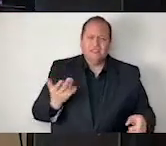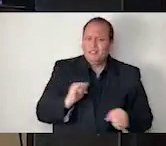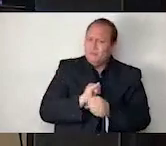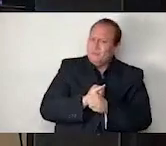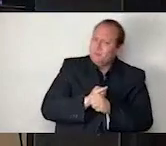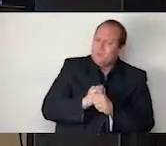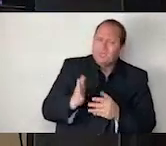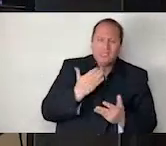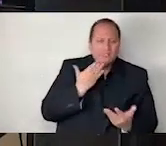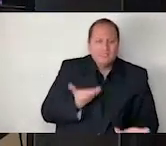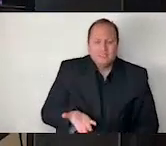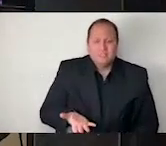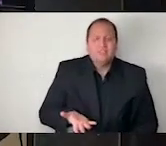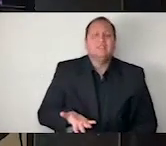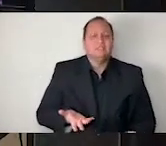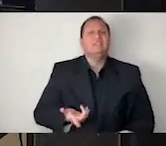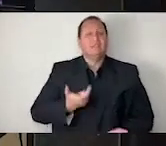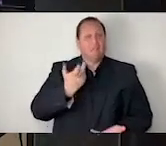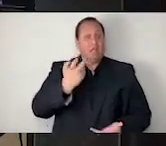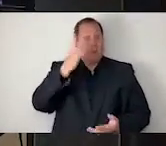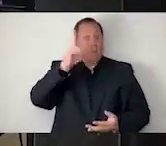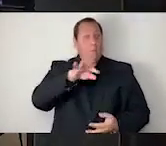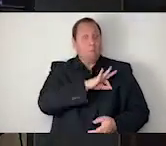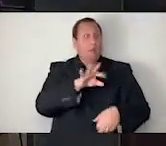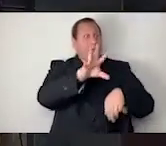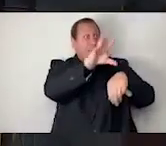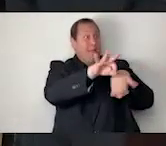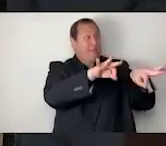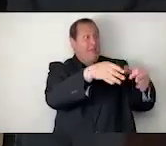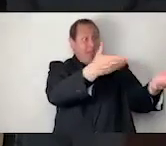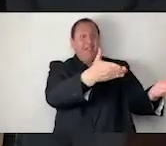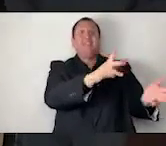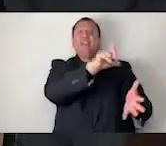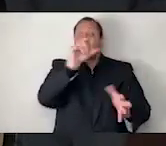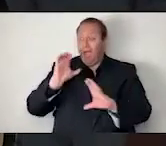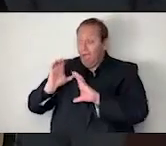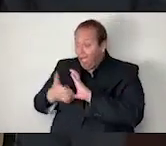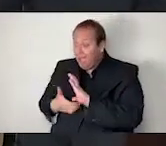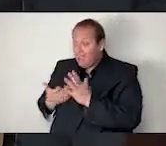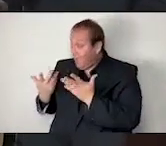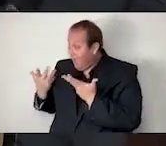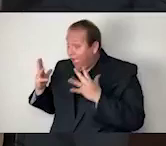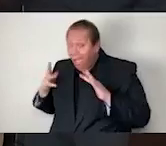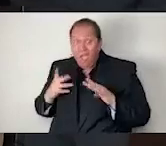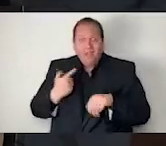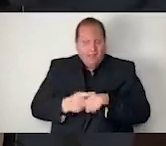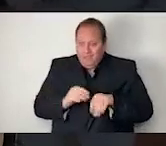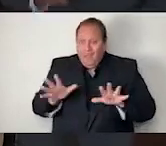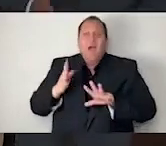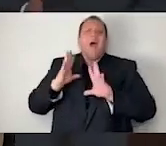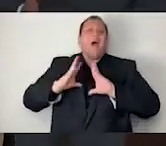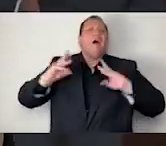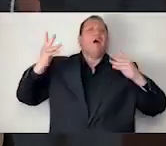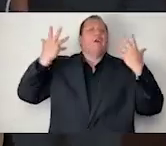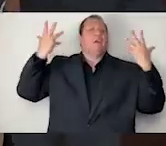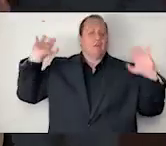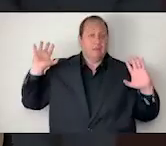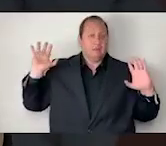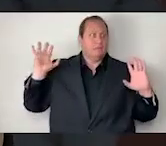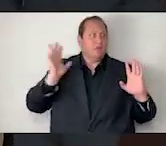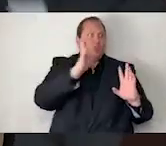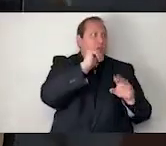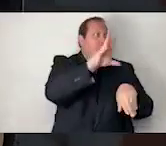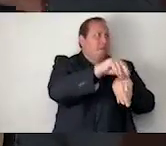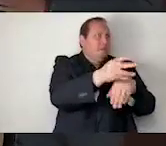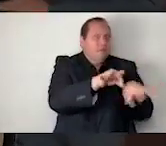perder permiso para cuando acabe lo de la epidemia que no los dejen entrar este ya operar pues sí y si usted amigo empleador de actividad no